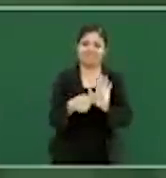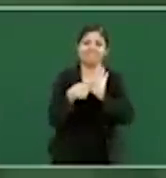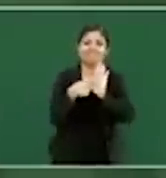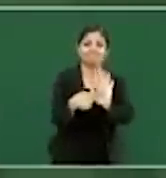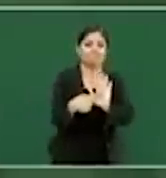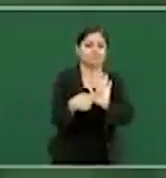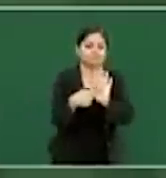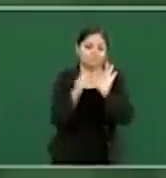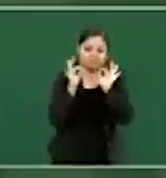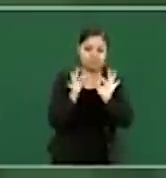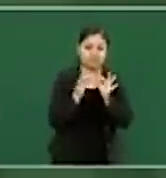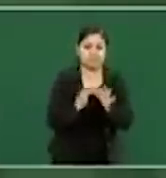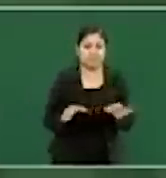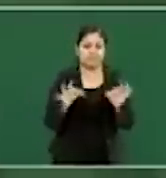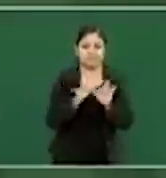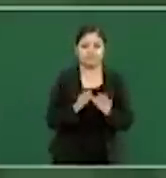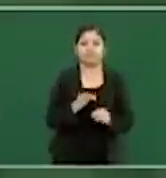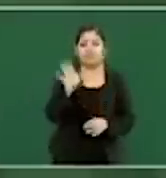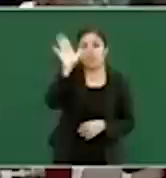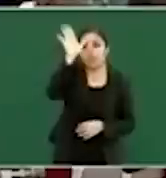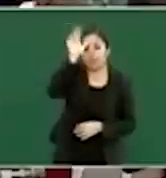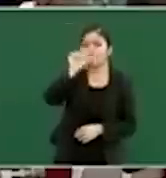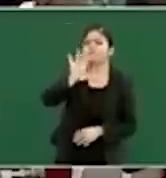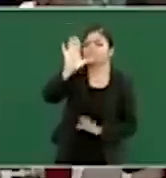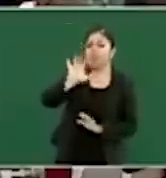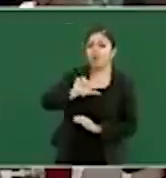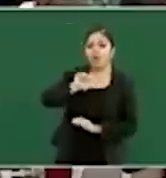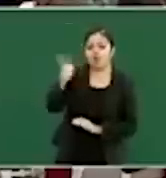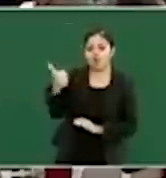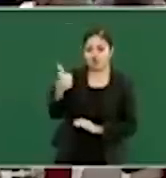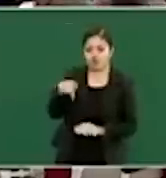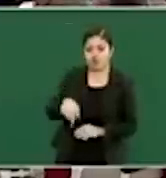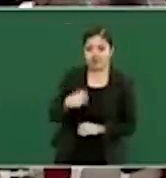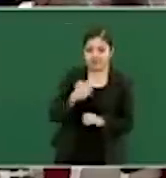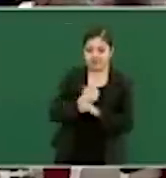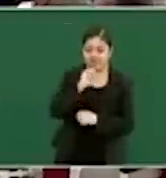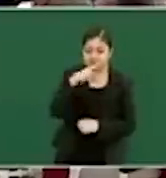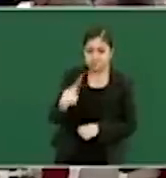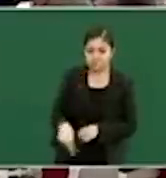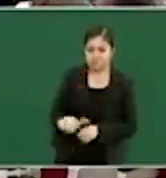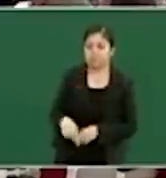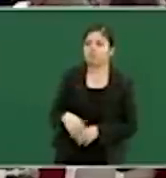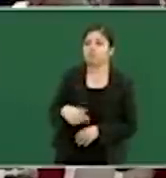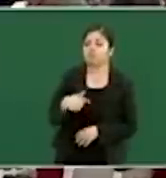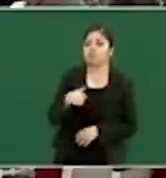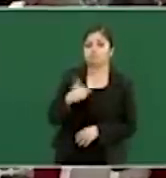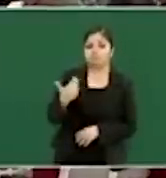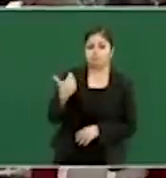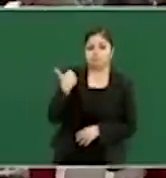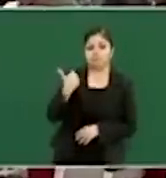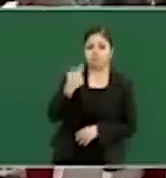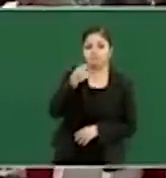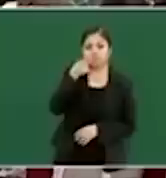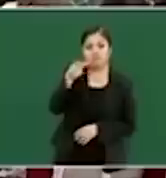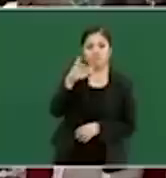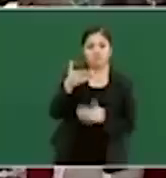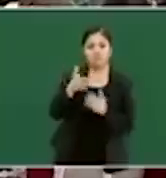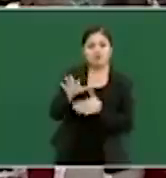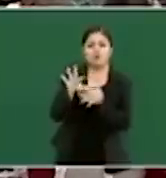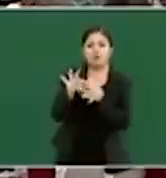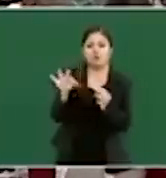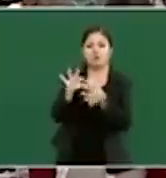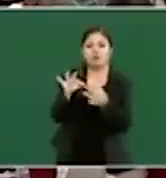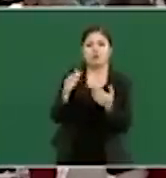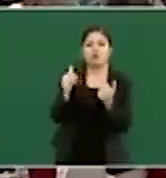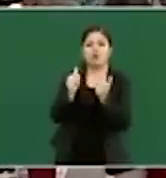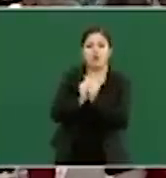transparencia por completo. De acuerdo. Y en otro tema local, preguntarle, hace un momento, aprovechando que usted hacía referencia de la